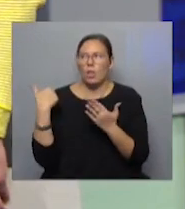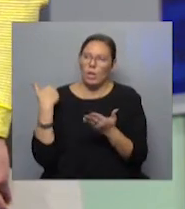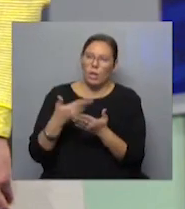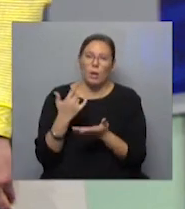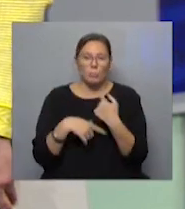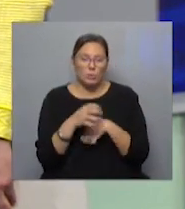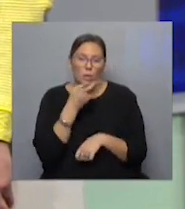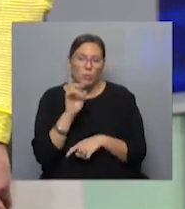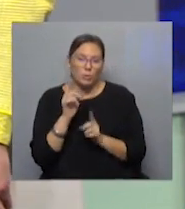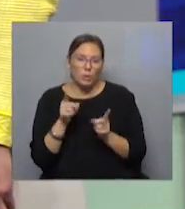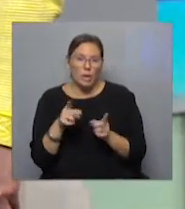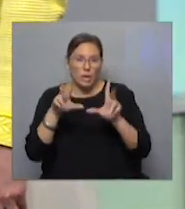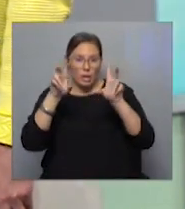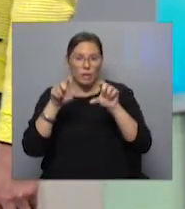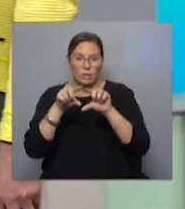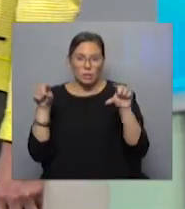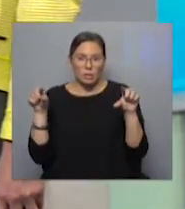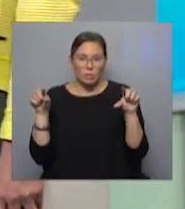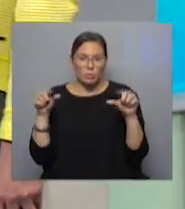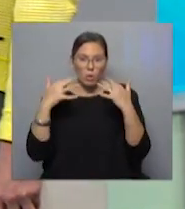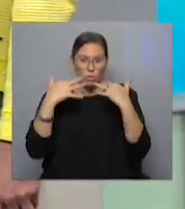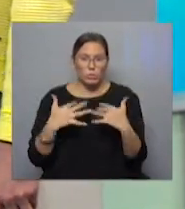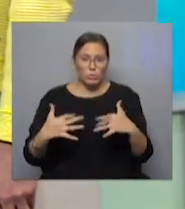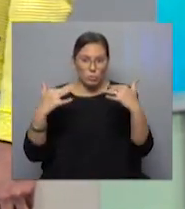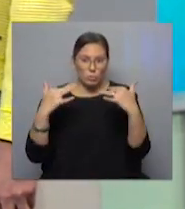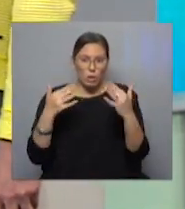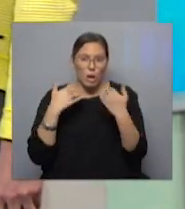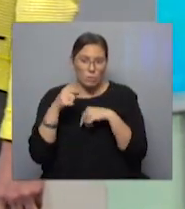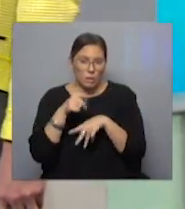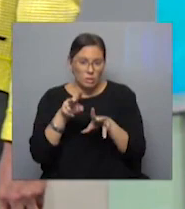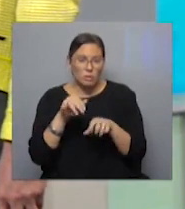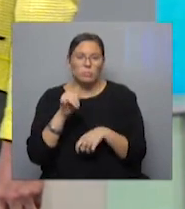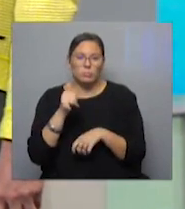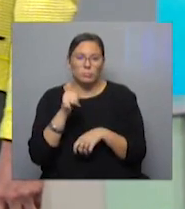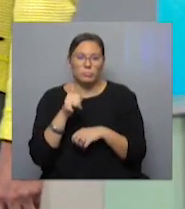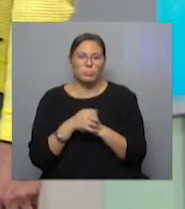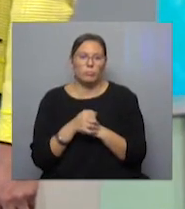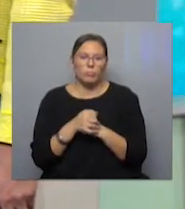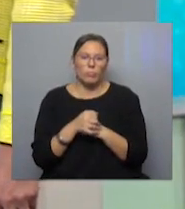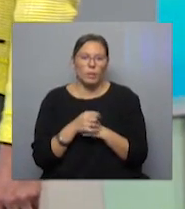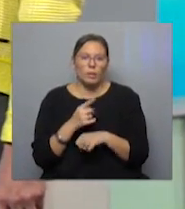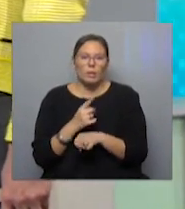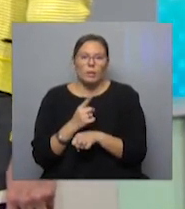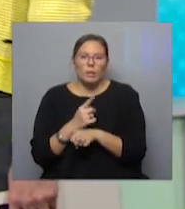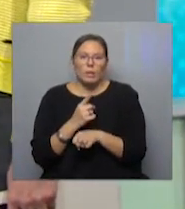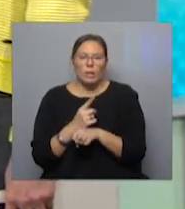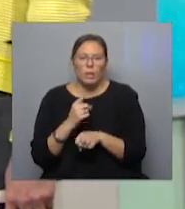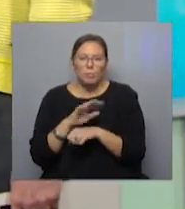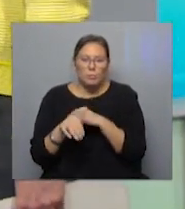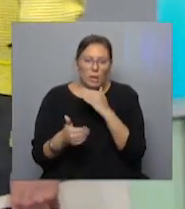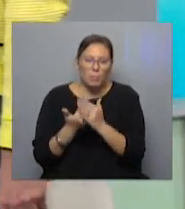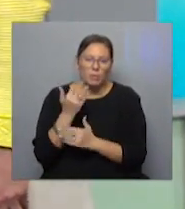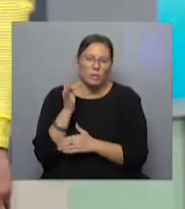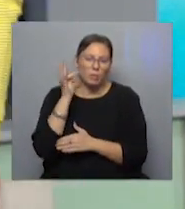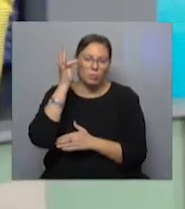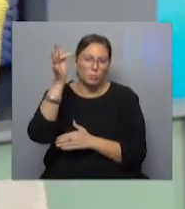está bueno. Bueno, de hecho, el título del show habla un poco de eso, ¿verdad? Exactamente, sí. La primera mañana del futuro. Claro, en general siempre